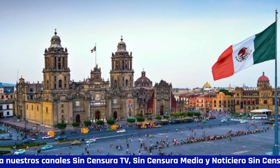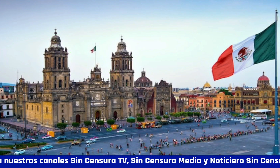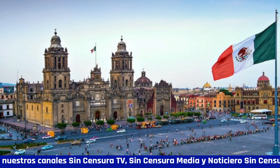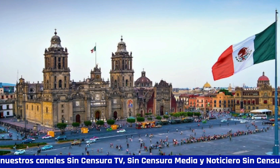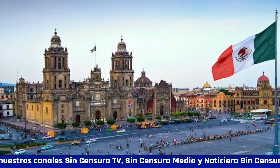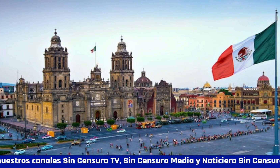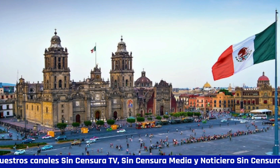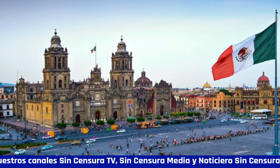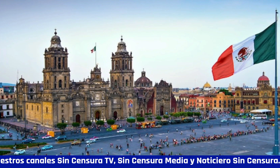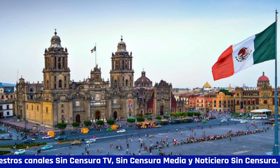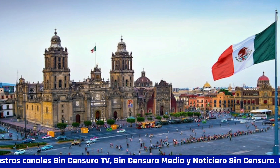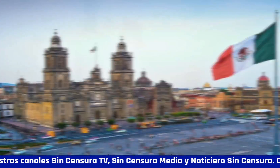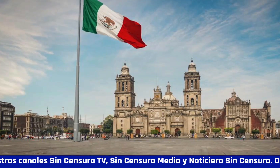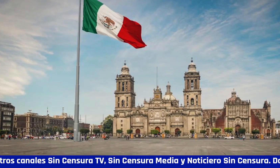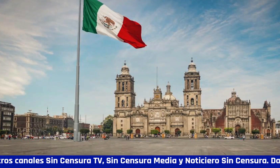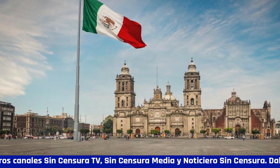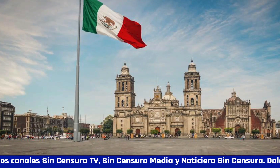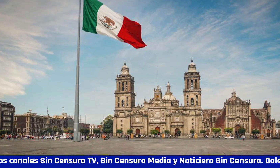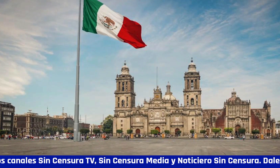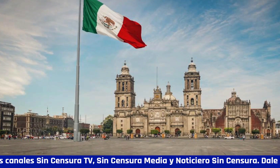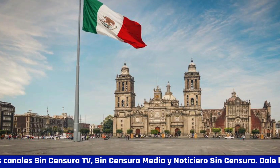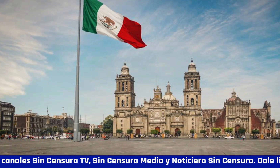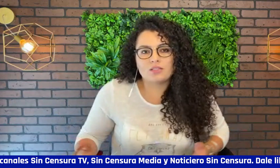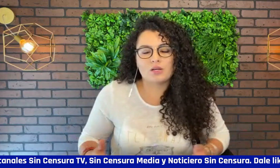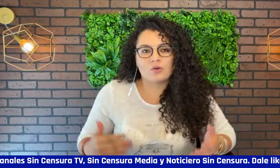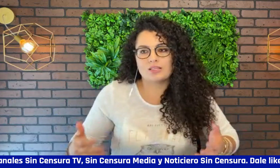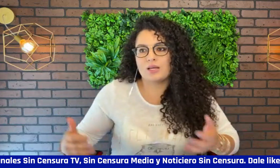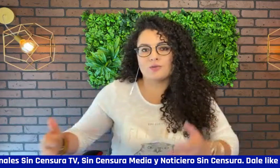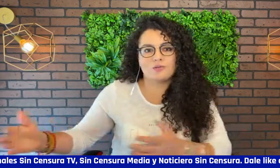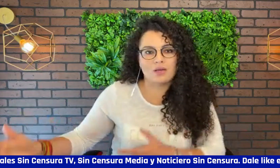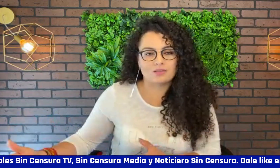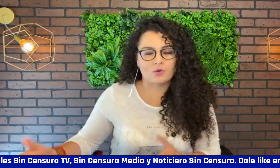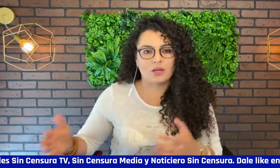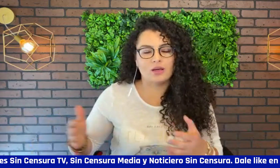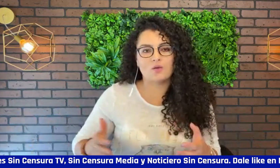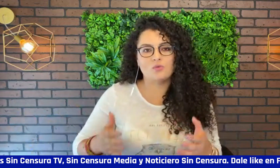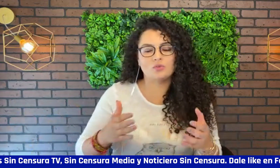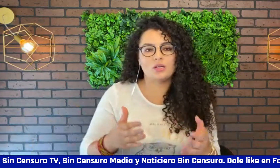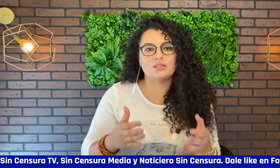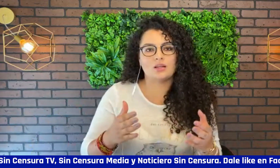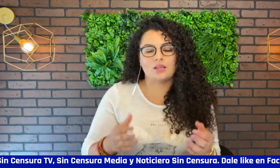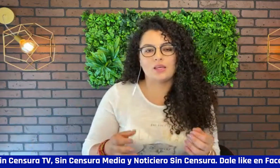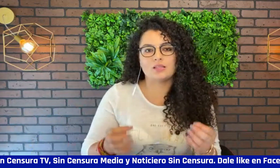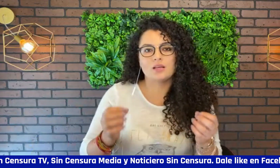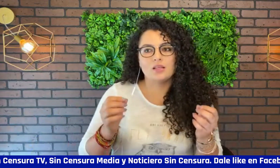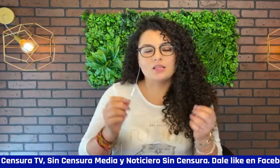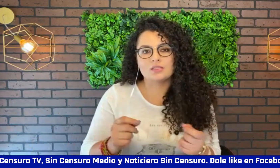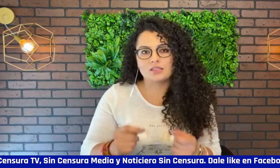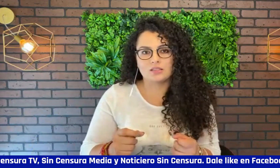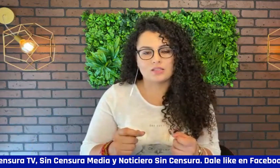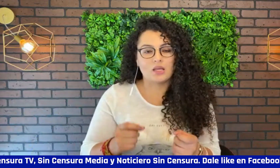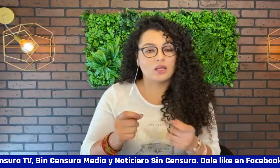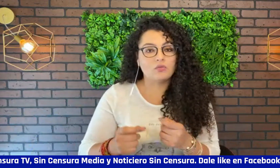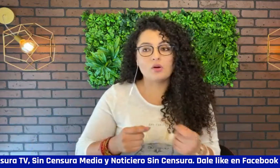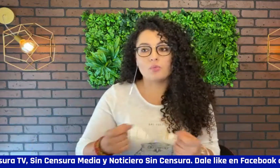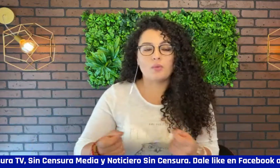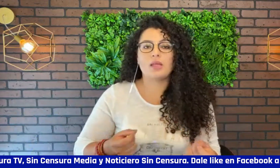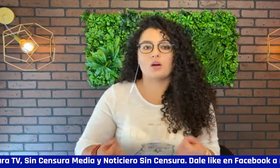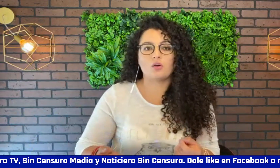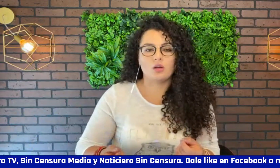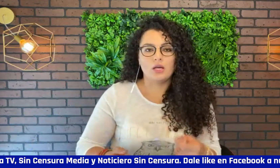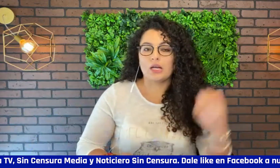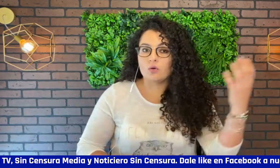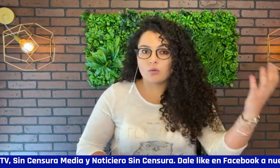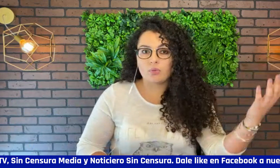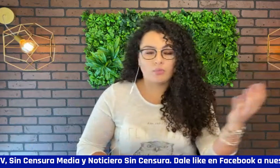podíamos hacer lo que hacían todos los países. De hecho, ningún país podía hacer lo que hacían los demás, porque cada uno tiene estrategias distintas, y aquí fue un prueba